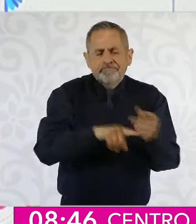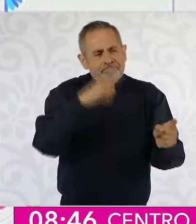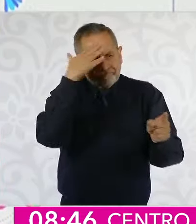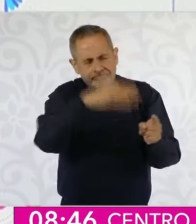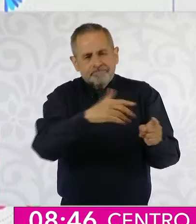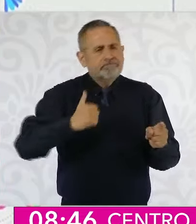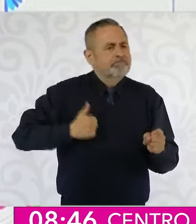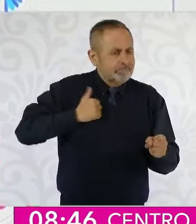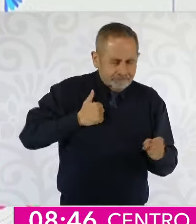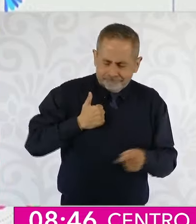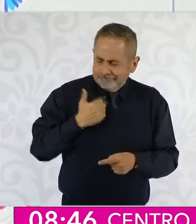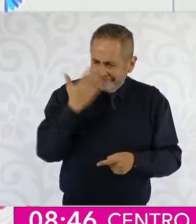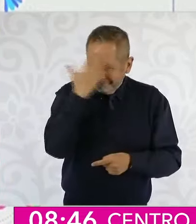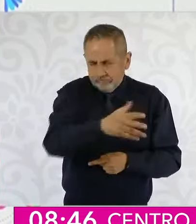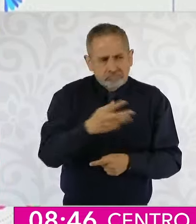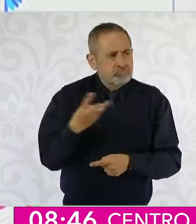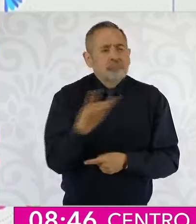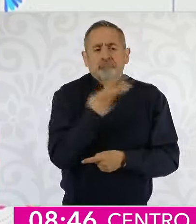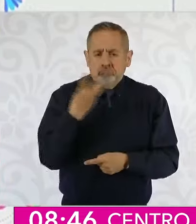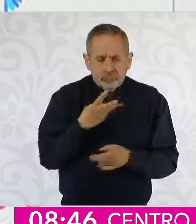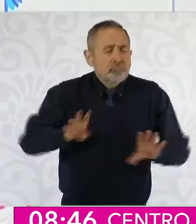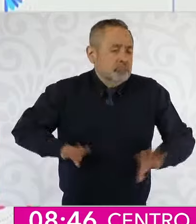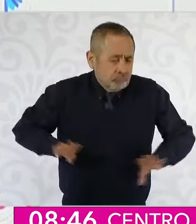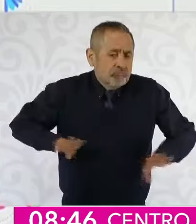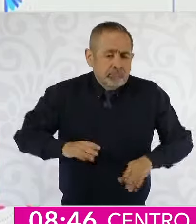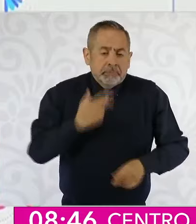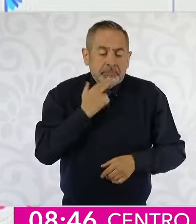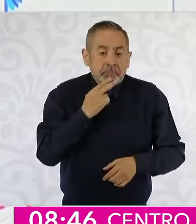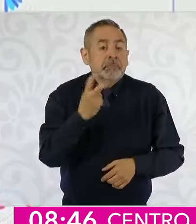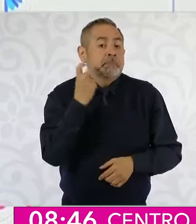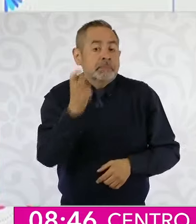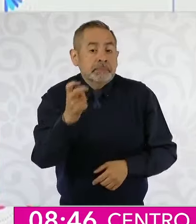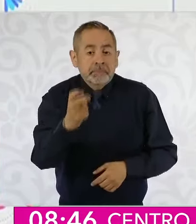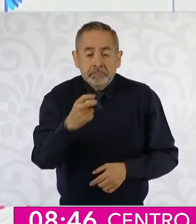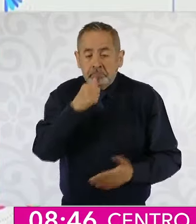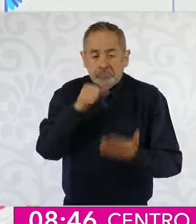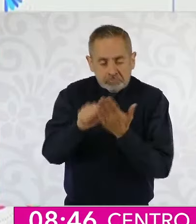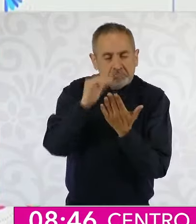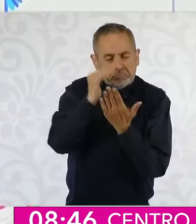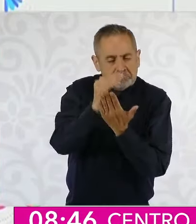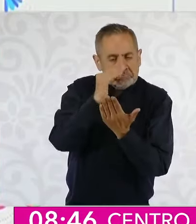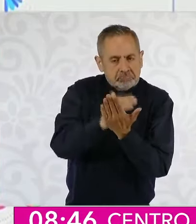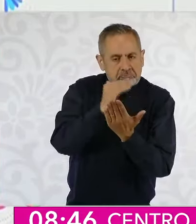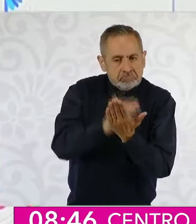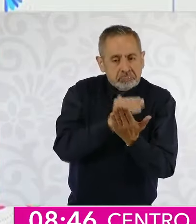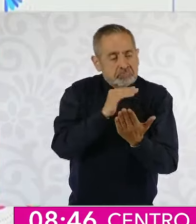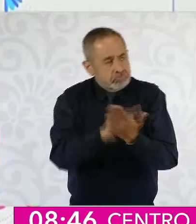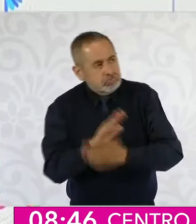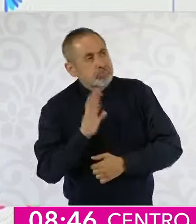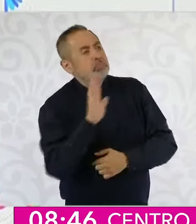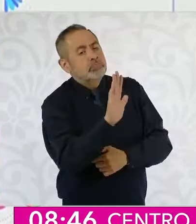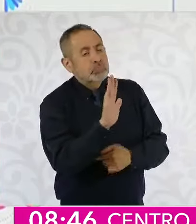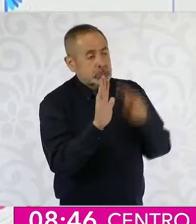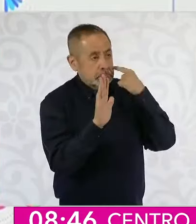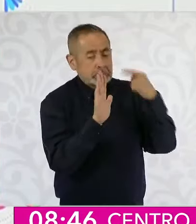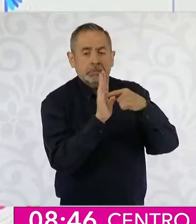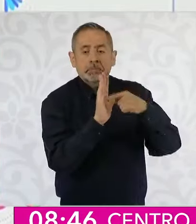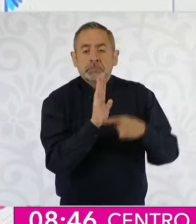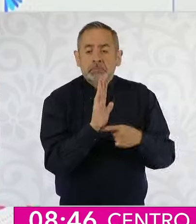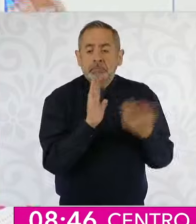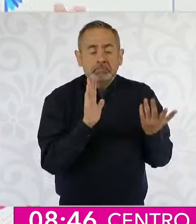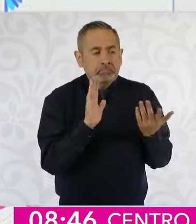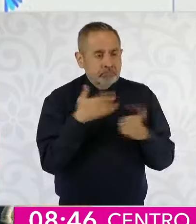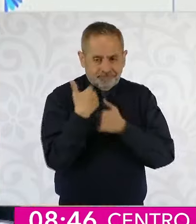Canadá. Entonces, por eso ponemos sobre la mesa todos estos argumentos para el momento en que